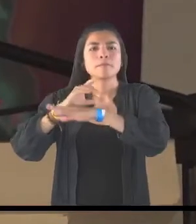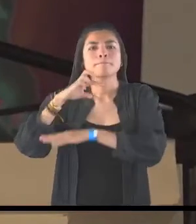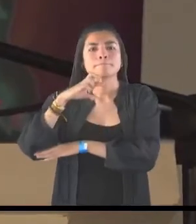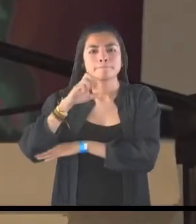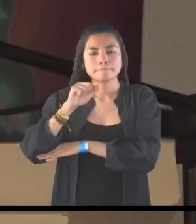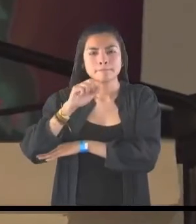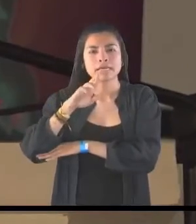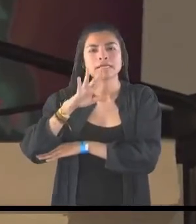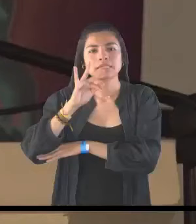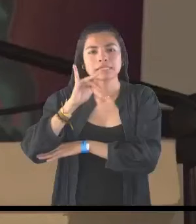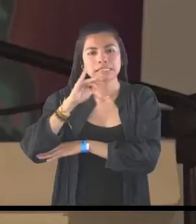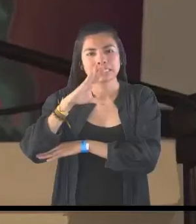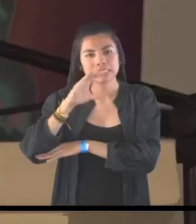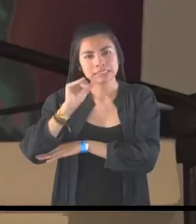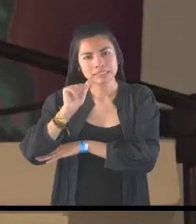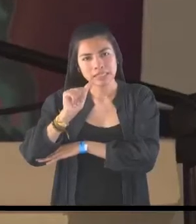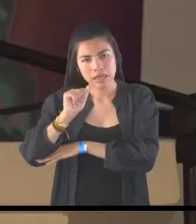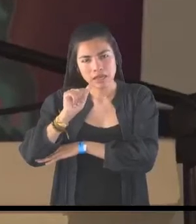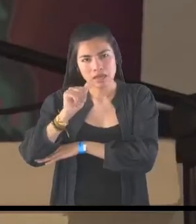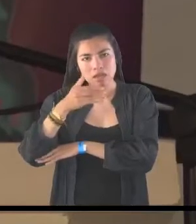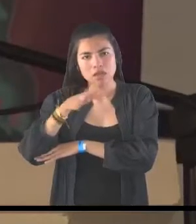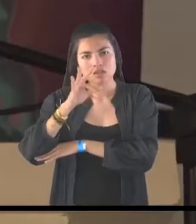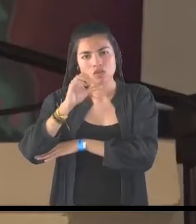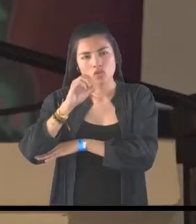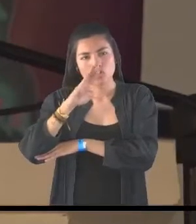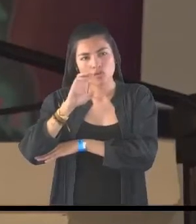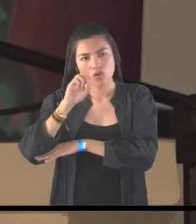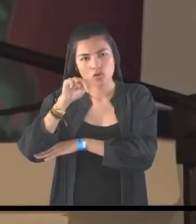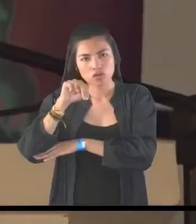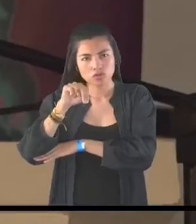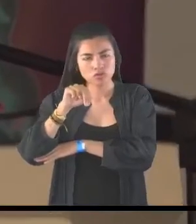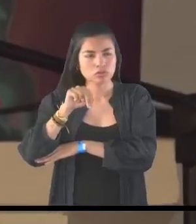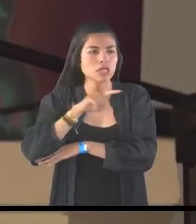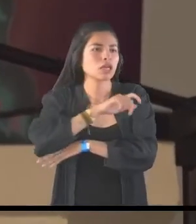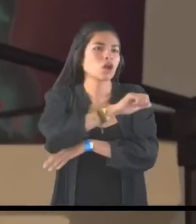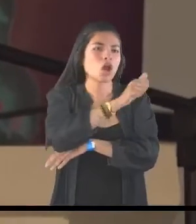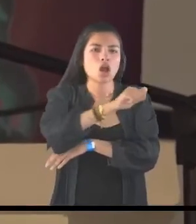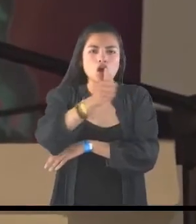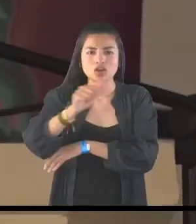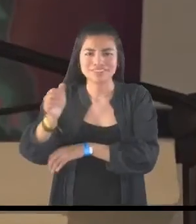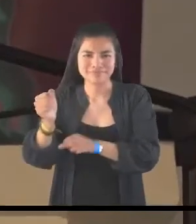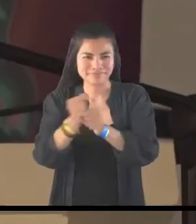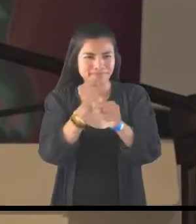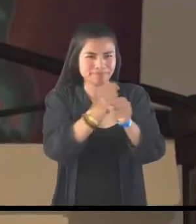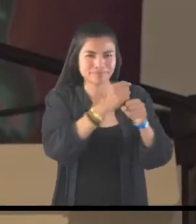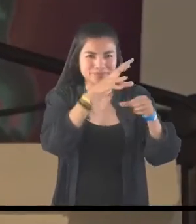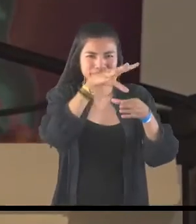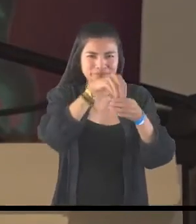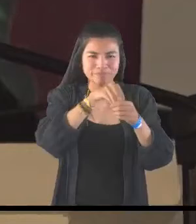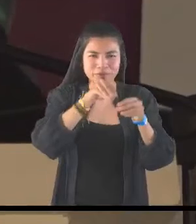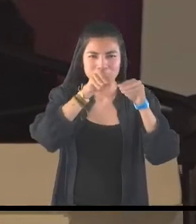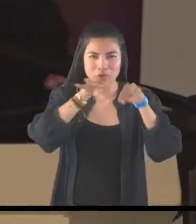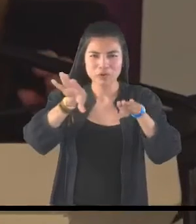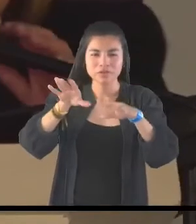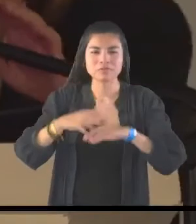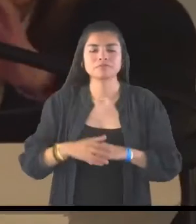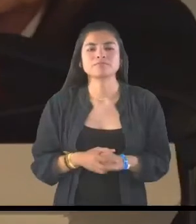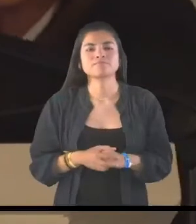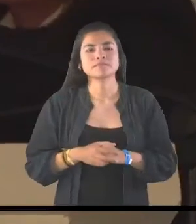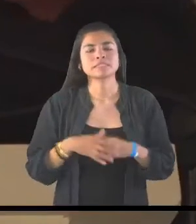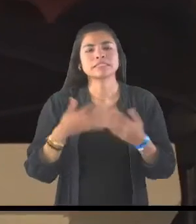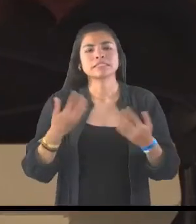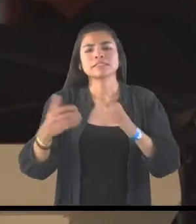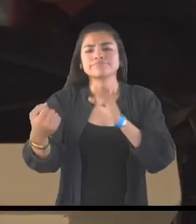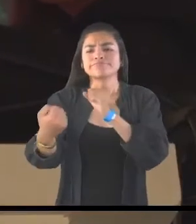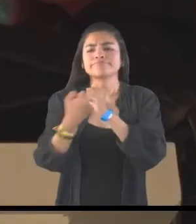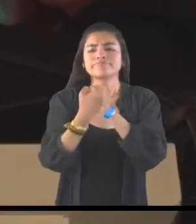Patricia Tobón y con los más funcionarios por habernos dado este apoyo